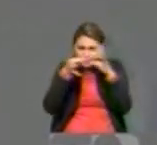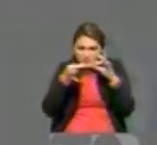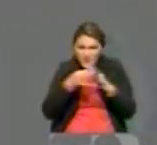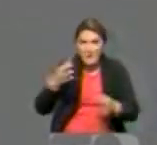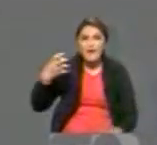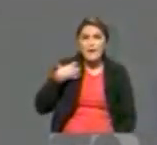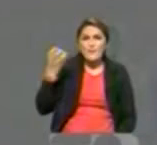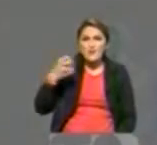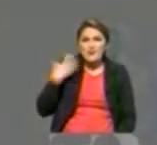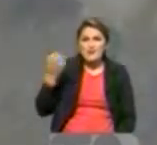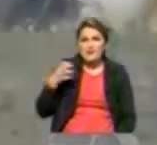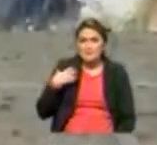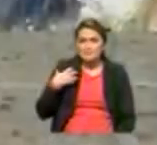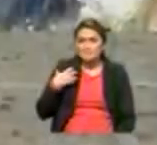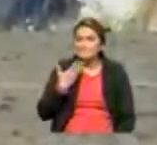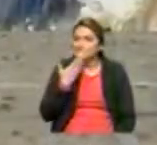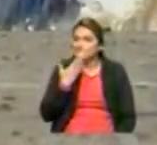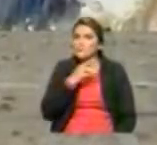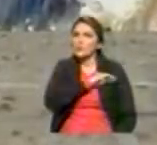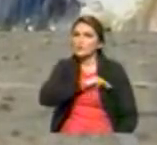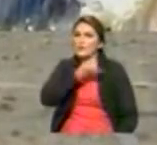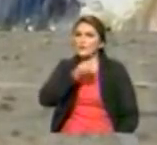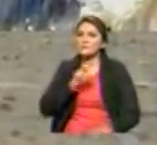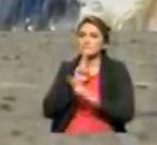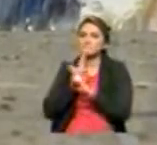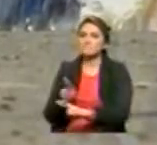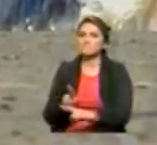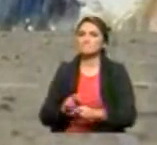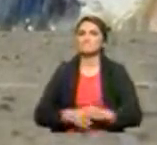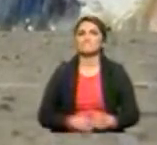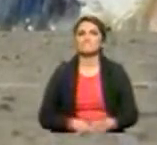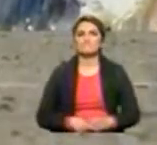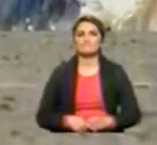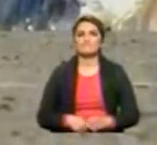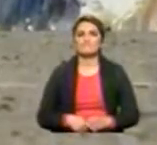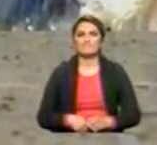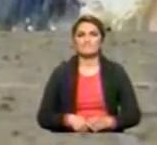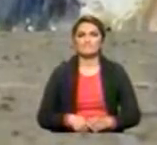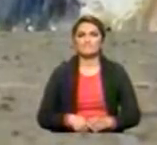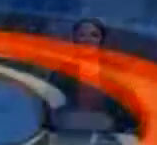expuestas por SERCOP. En Guayaquil, Carlos Acoto, 24 horas.